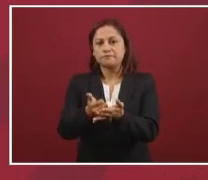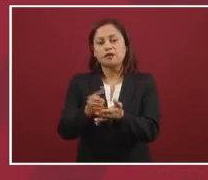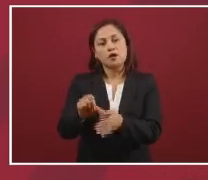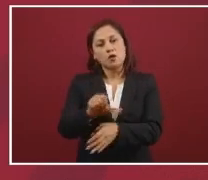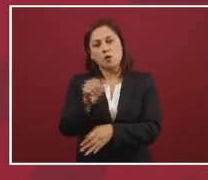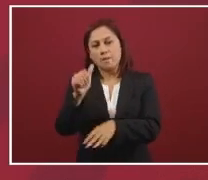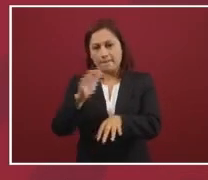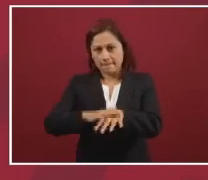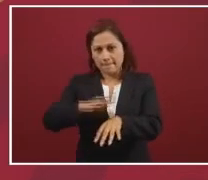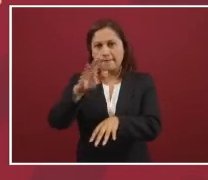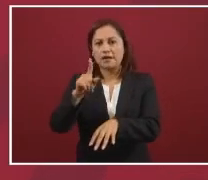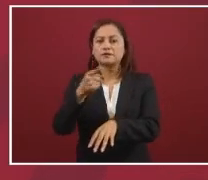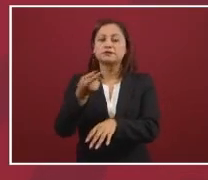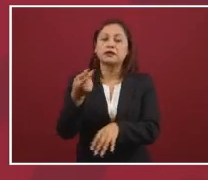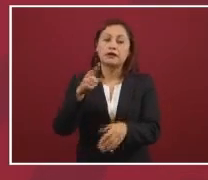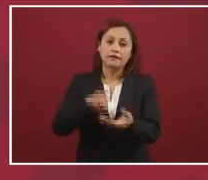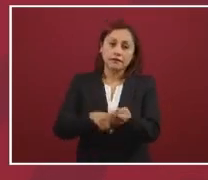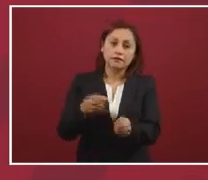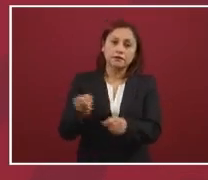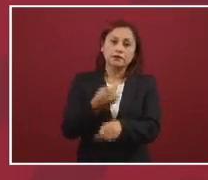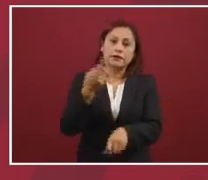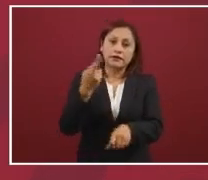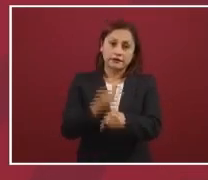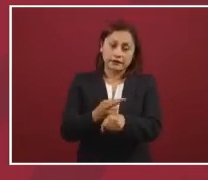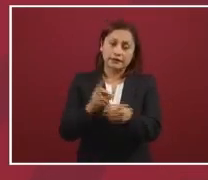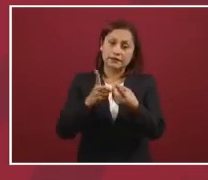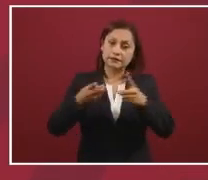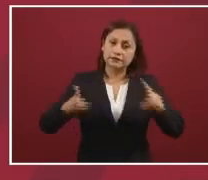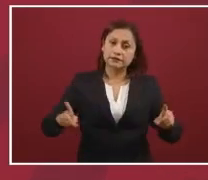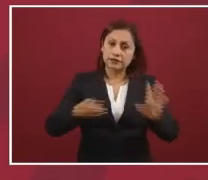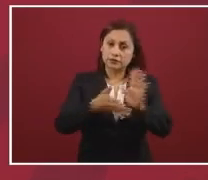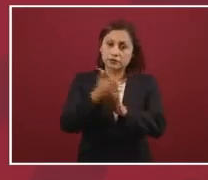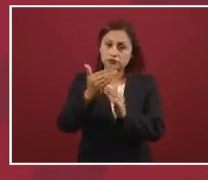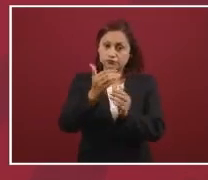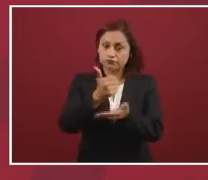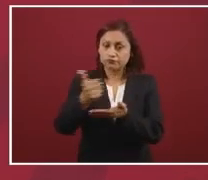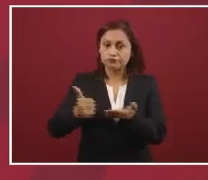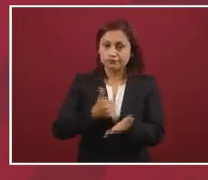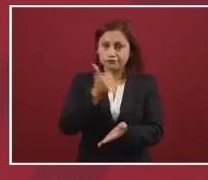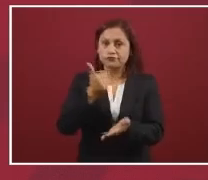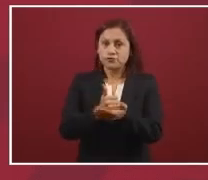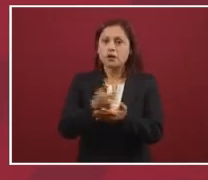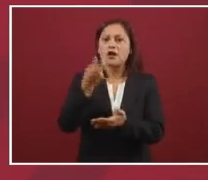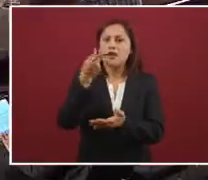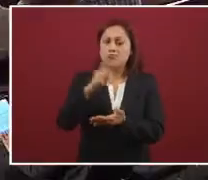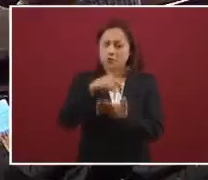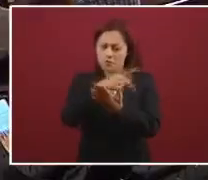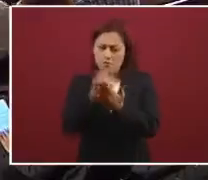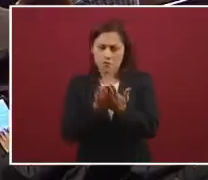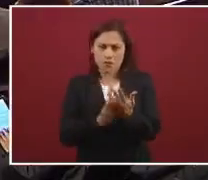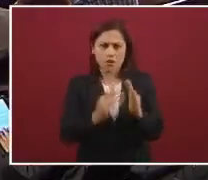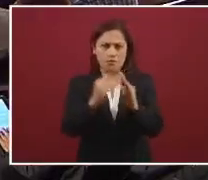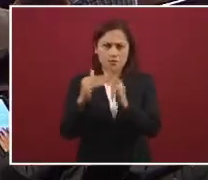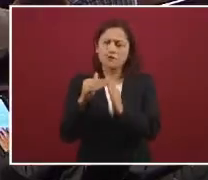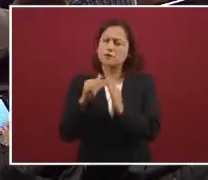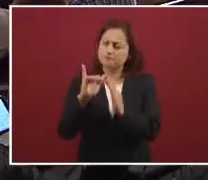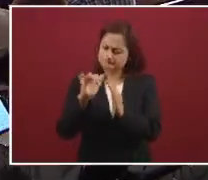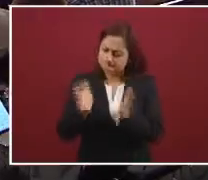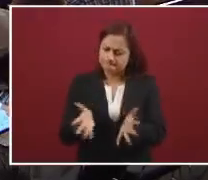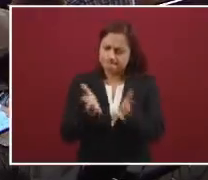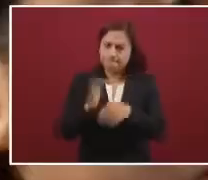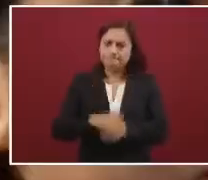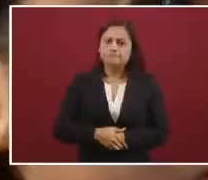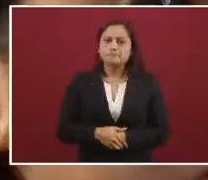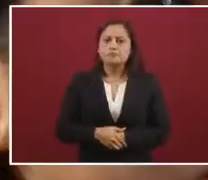Urbano. Pero el programa de vivienda va a impulsarse. Y solo para preguntarle si ya